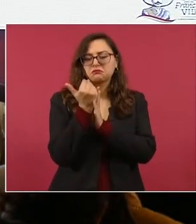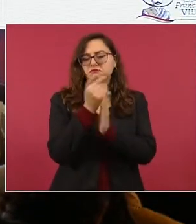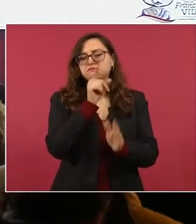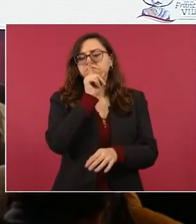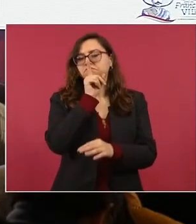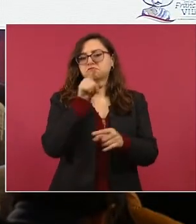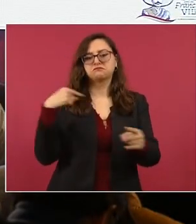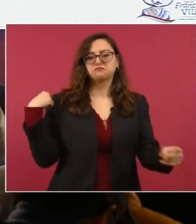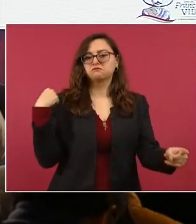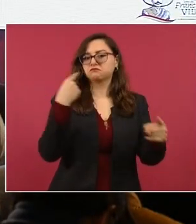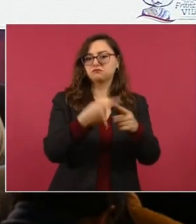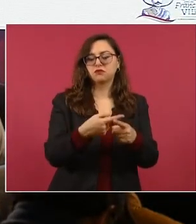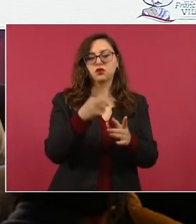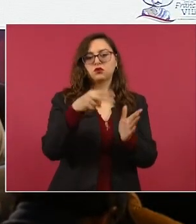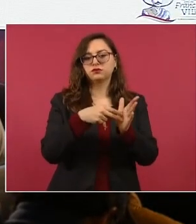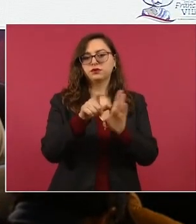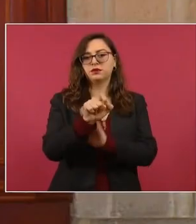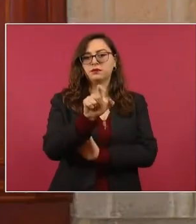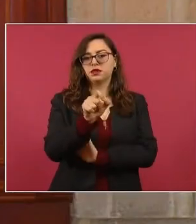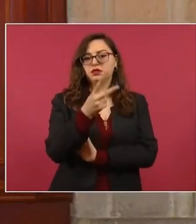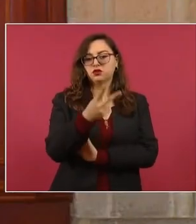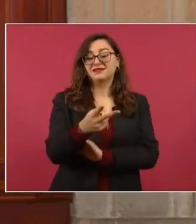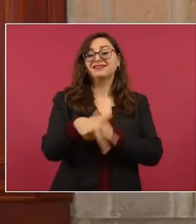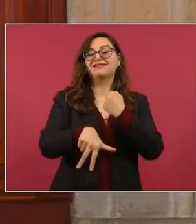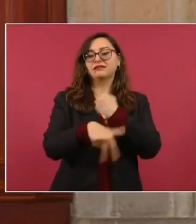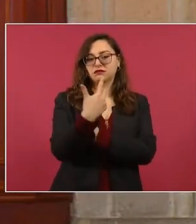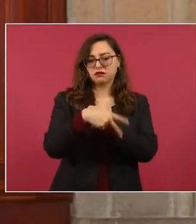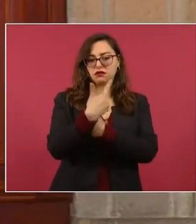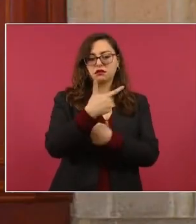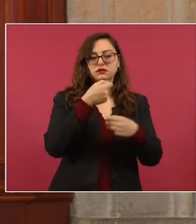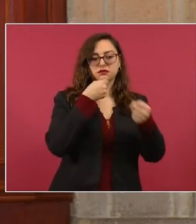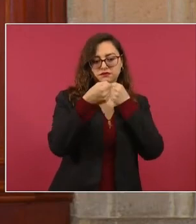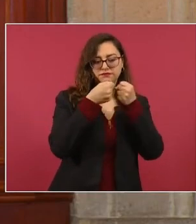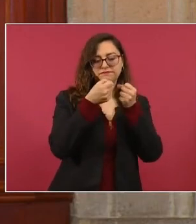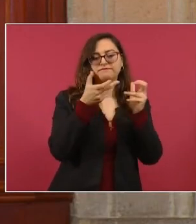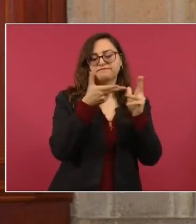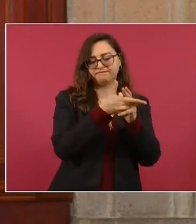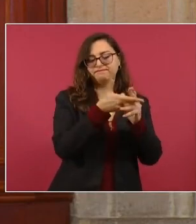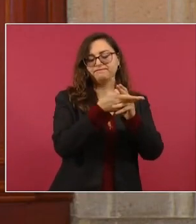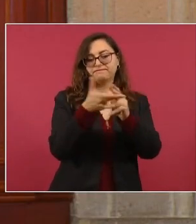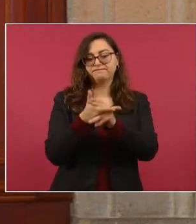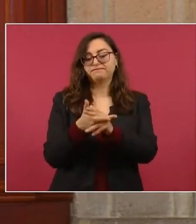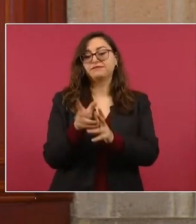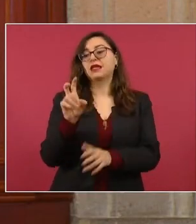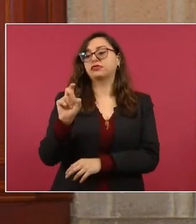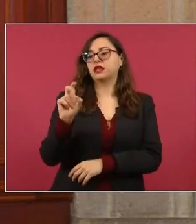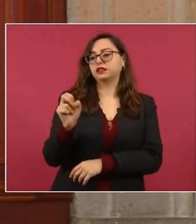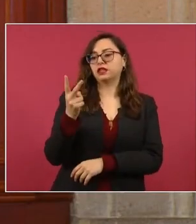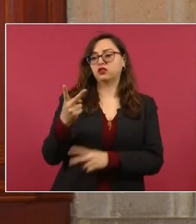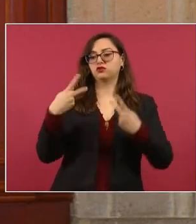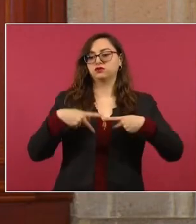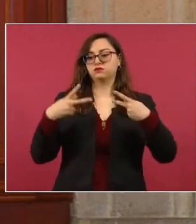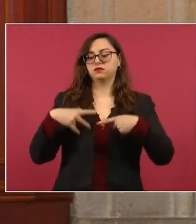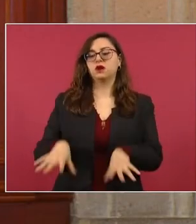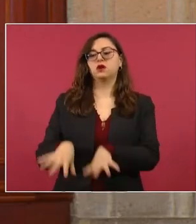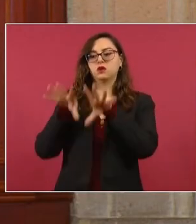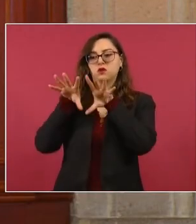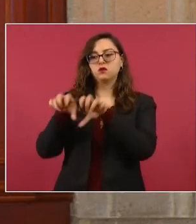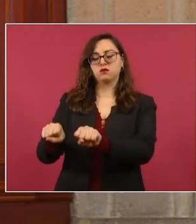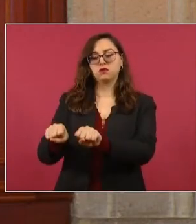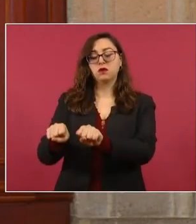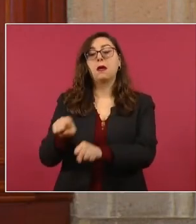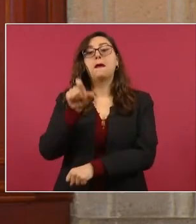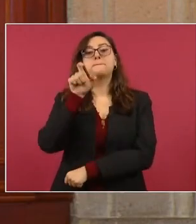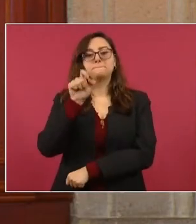casos registrados en el 2022, de ellos hay 32 detenidos, 20 ya vinculados a proceso y 5